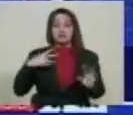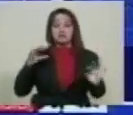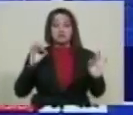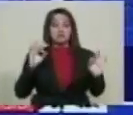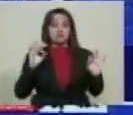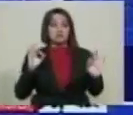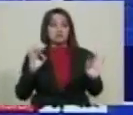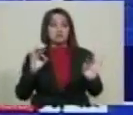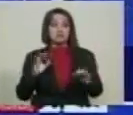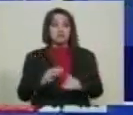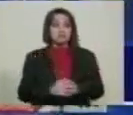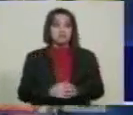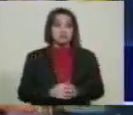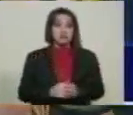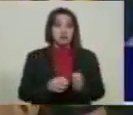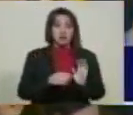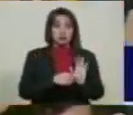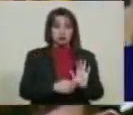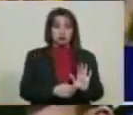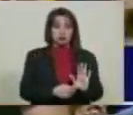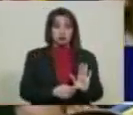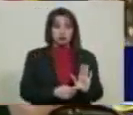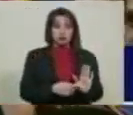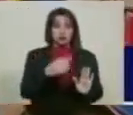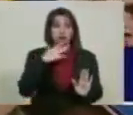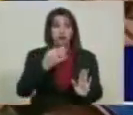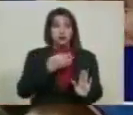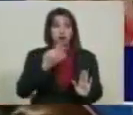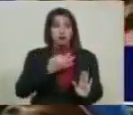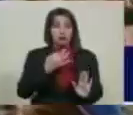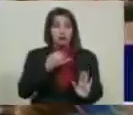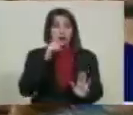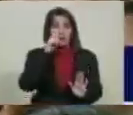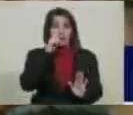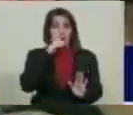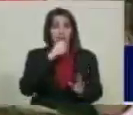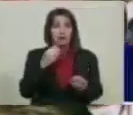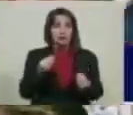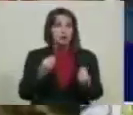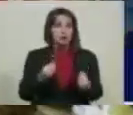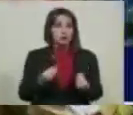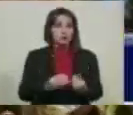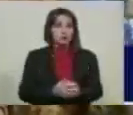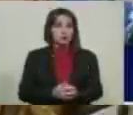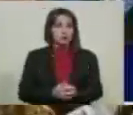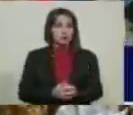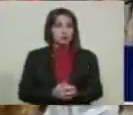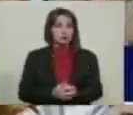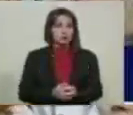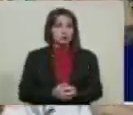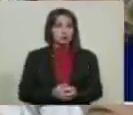Ahí está su máxima expresión, alguien que representa